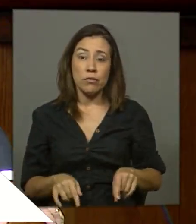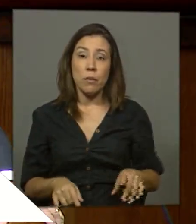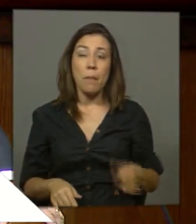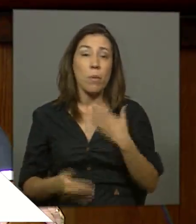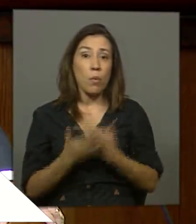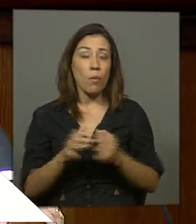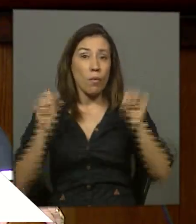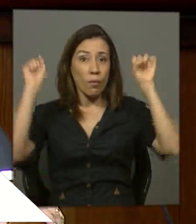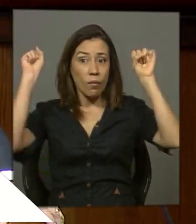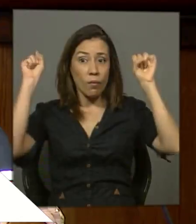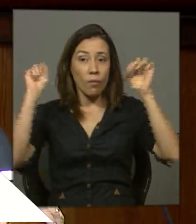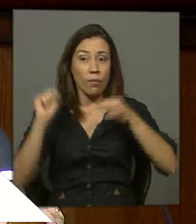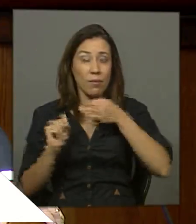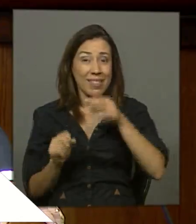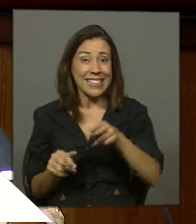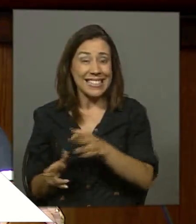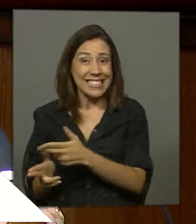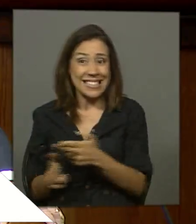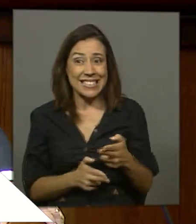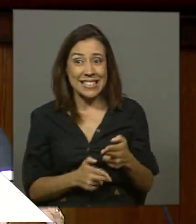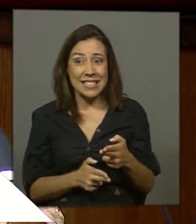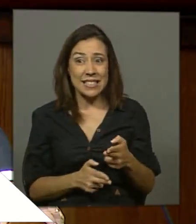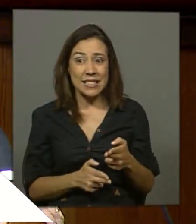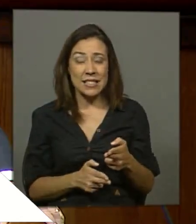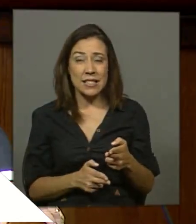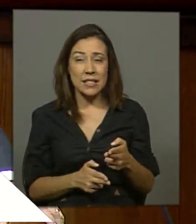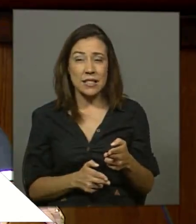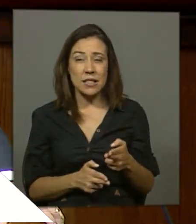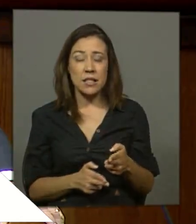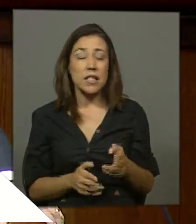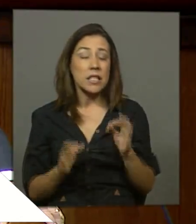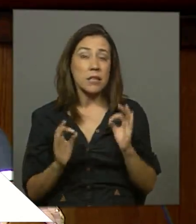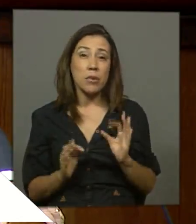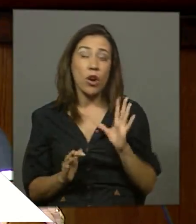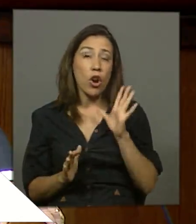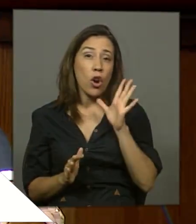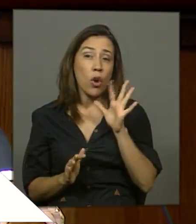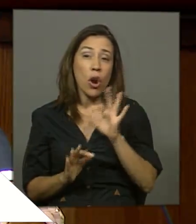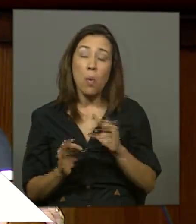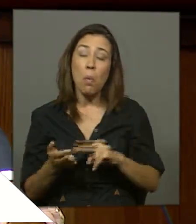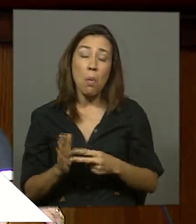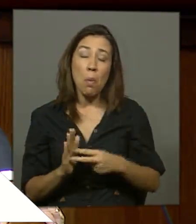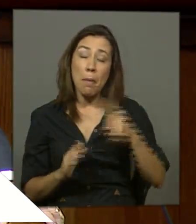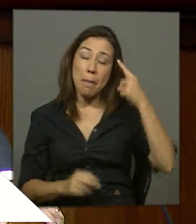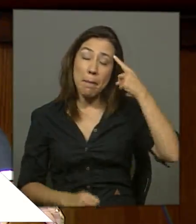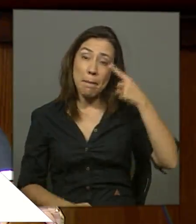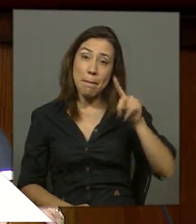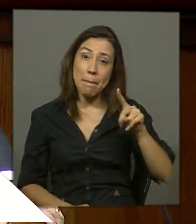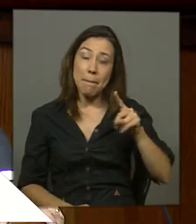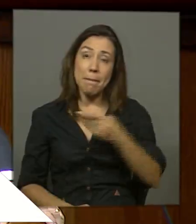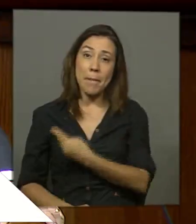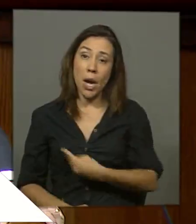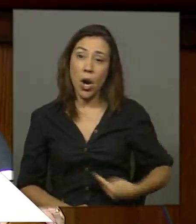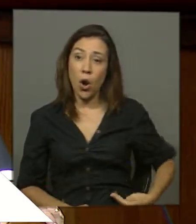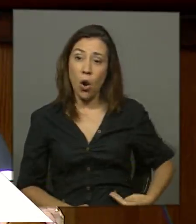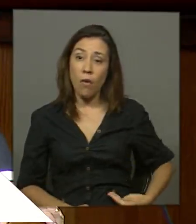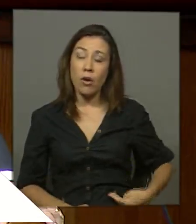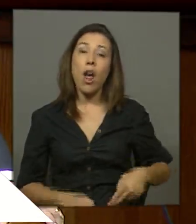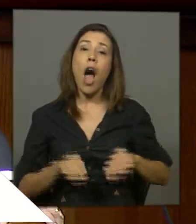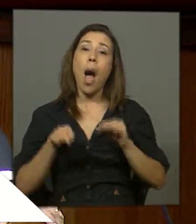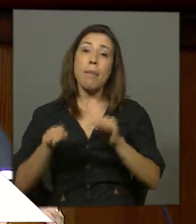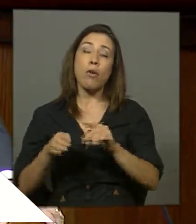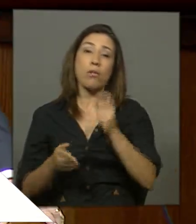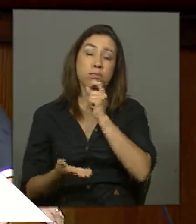Ministerio Público califica un acto como terrorista no normalmente no hay ningún problema para que el gobierno allere a